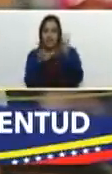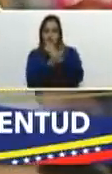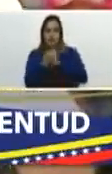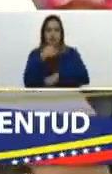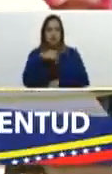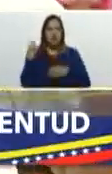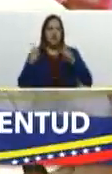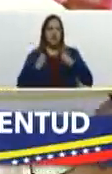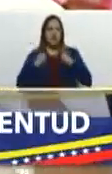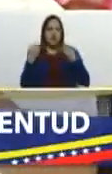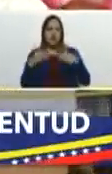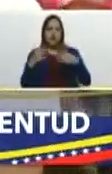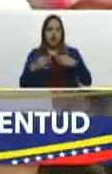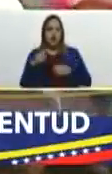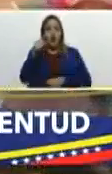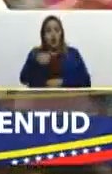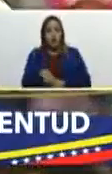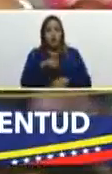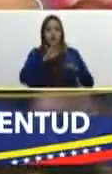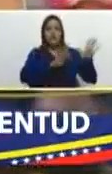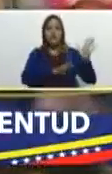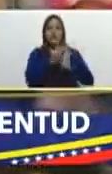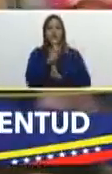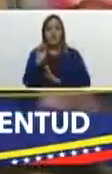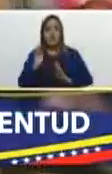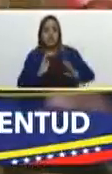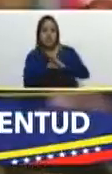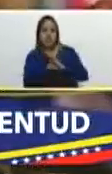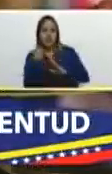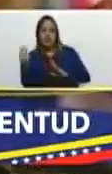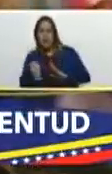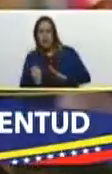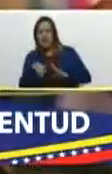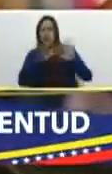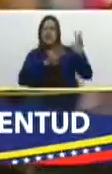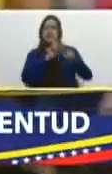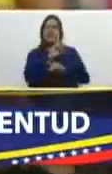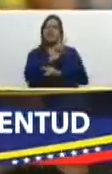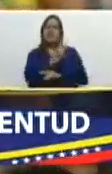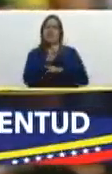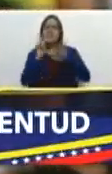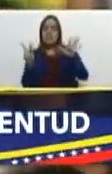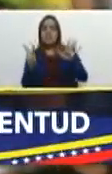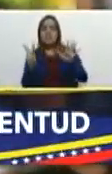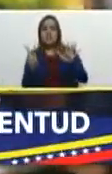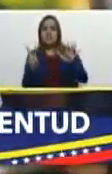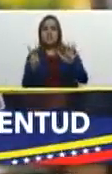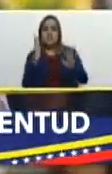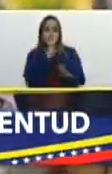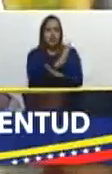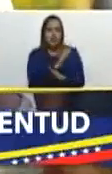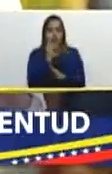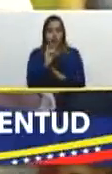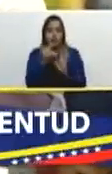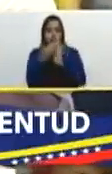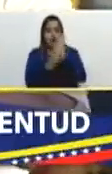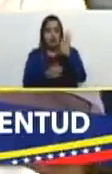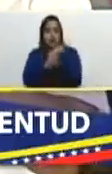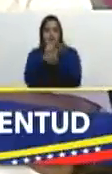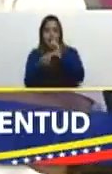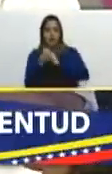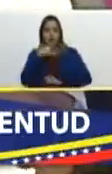cotidianidad. Hoy esas 920 sanciones, más de 927 sanciones, las vemos materializadas en el cambio de